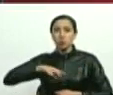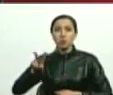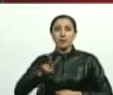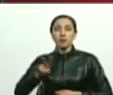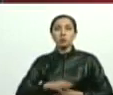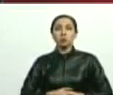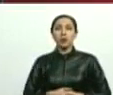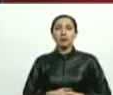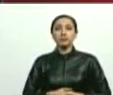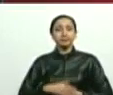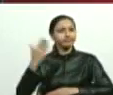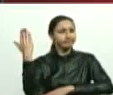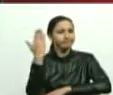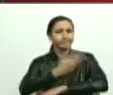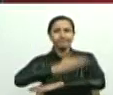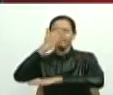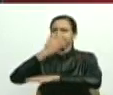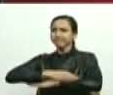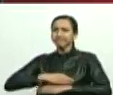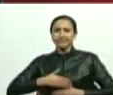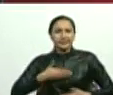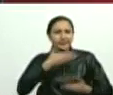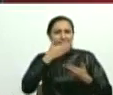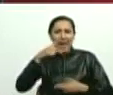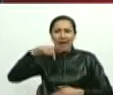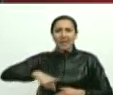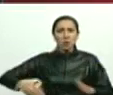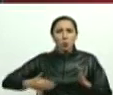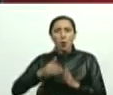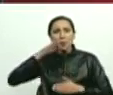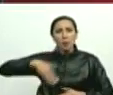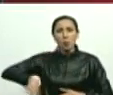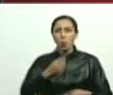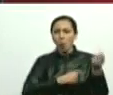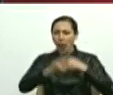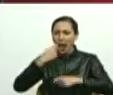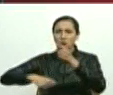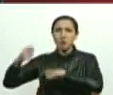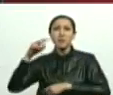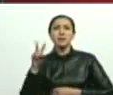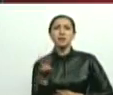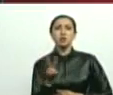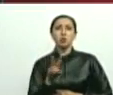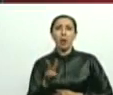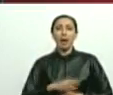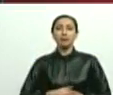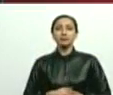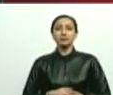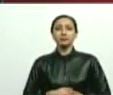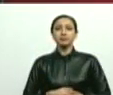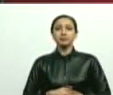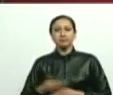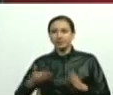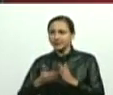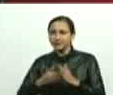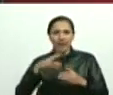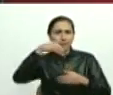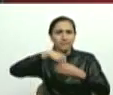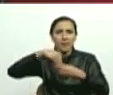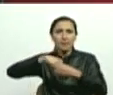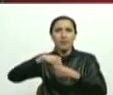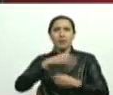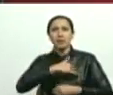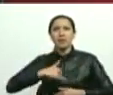con sanciones criminales contra el pueblo, contra la economía, con amenazas de invasión,